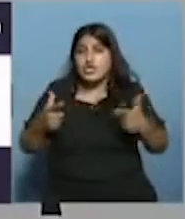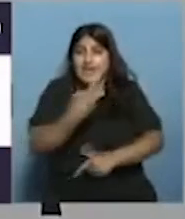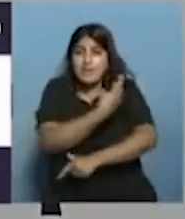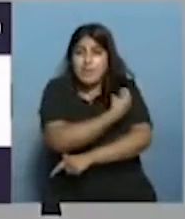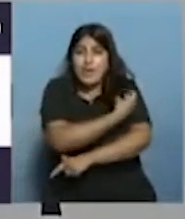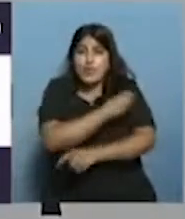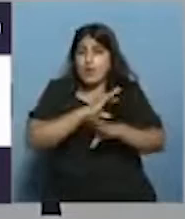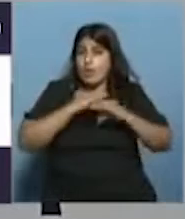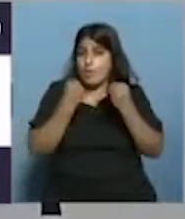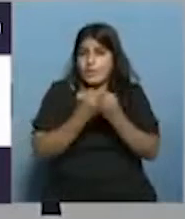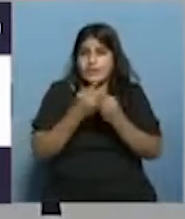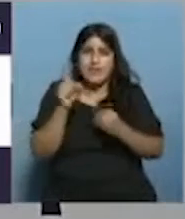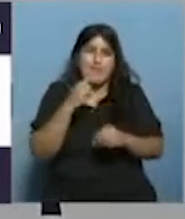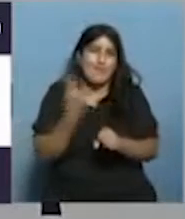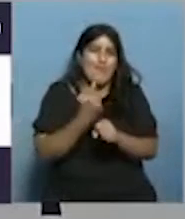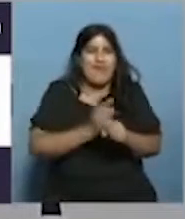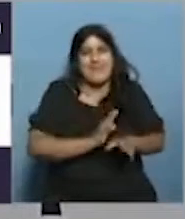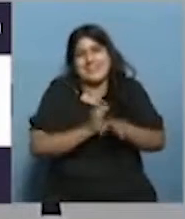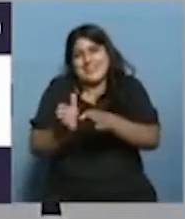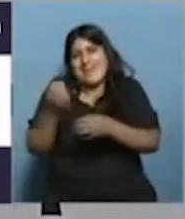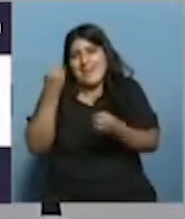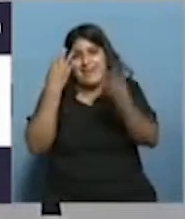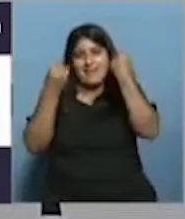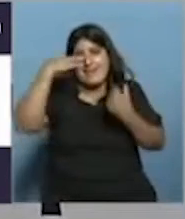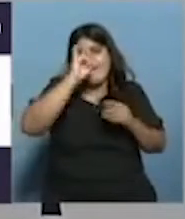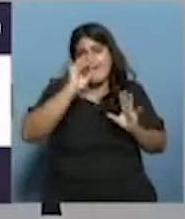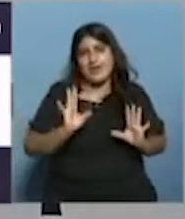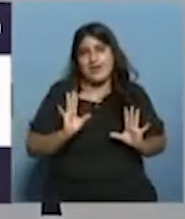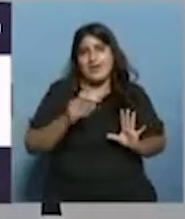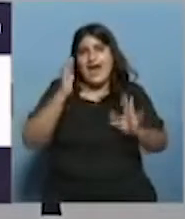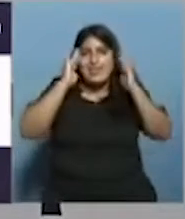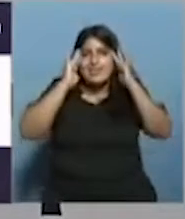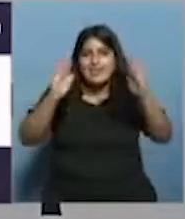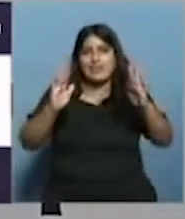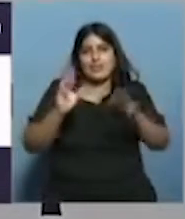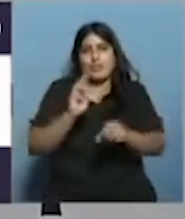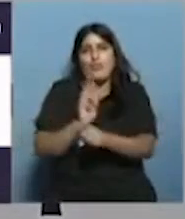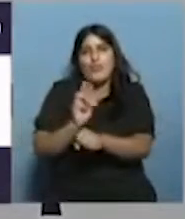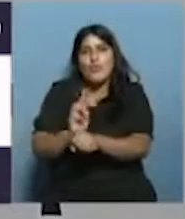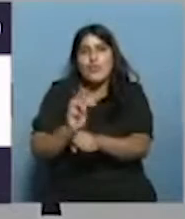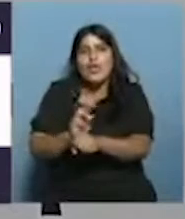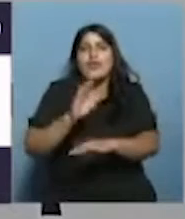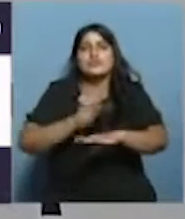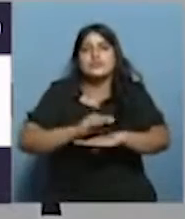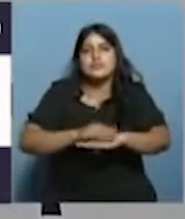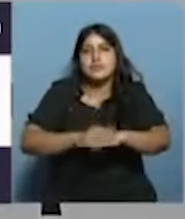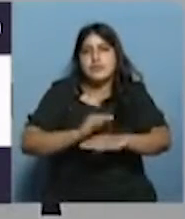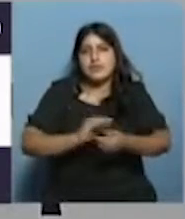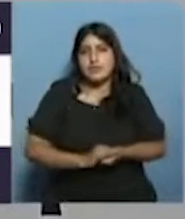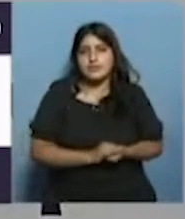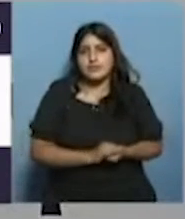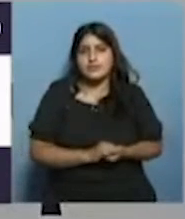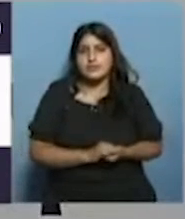quedan prácticamente 10 días para llegar al carnaval grande, así que estamos a tiempo de vacunarnos y poder contar con las dos dosis. Esto